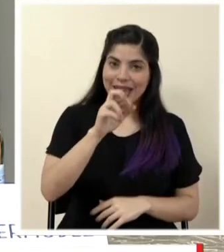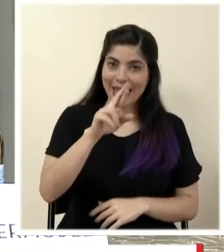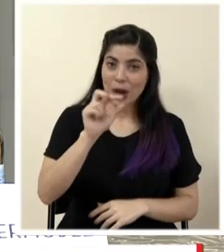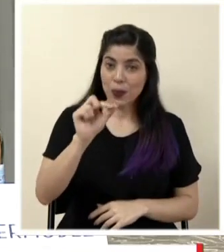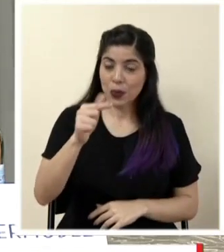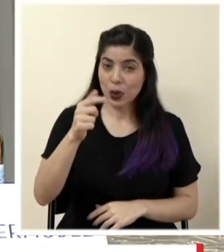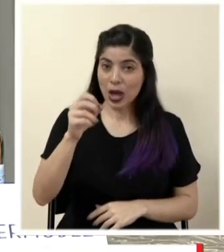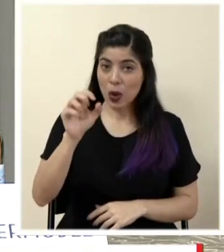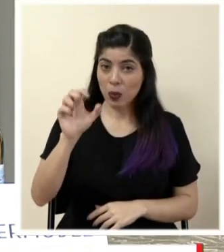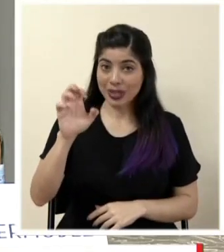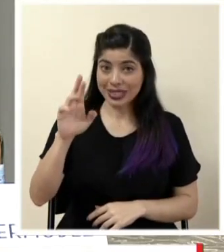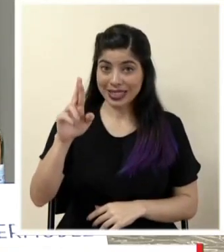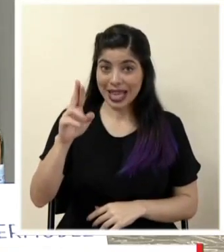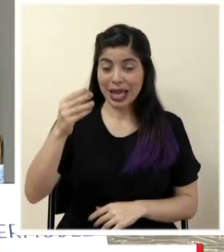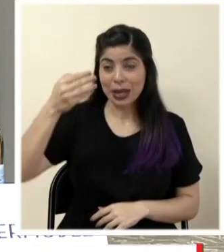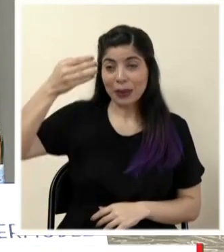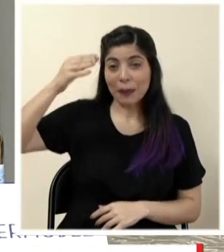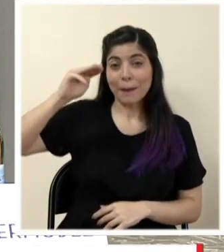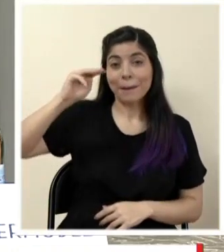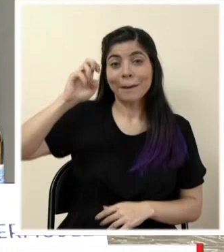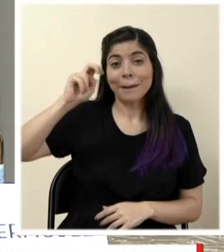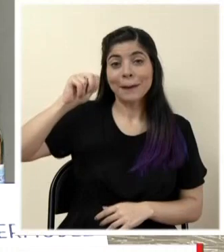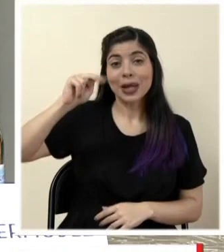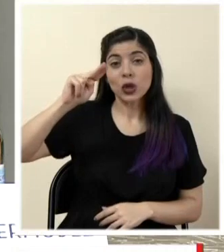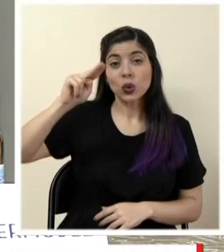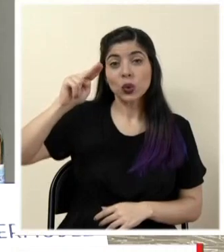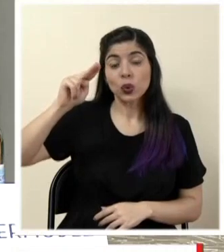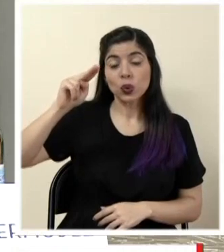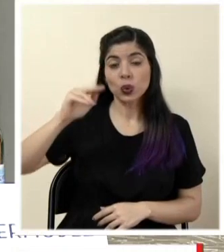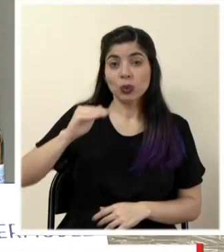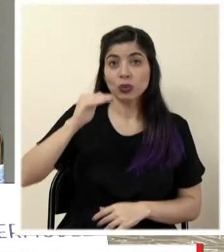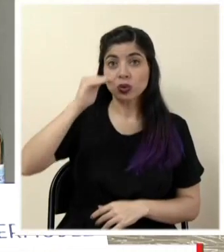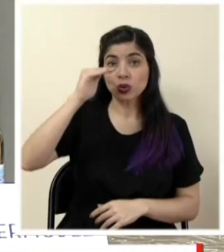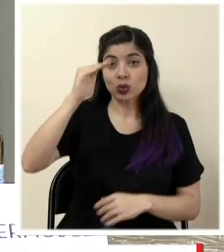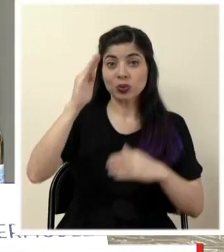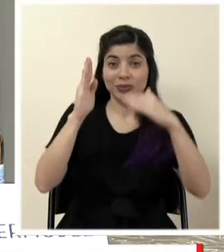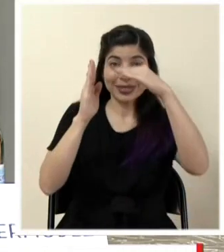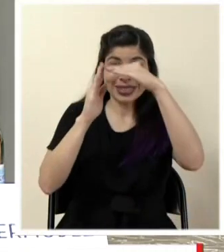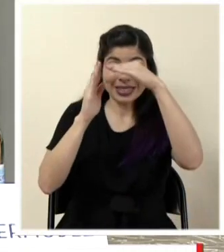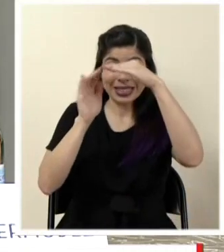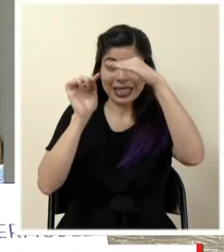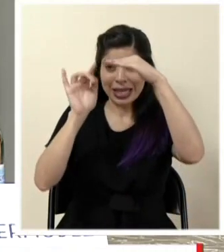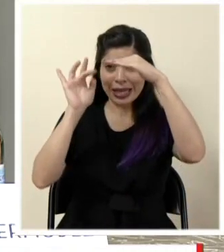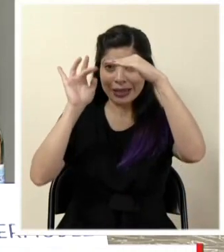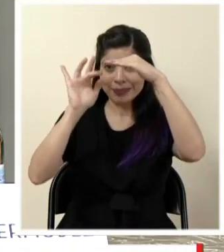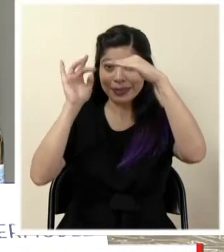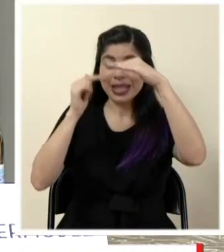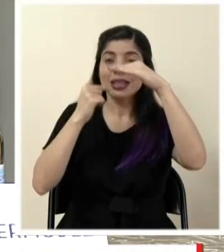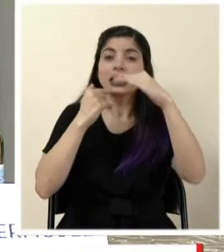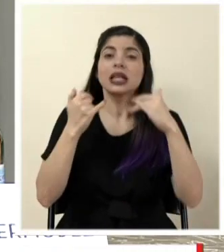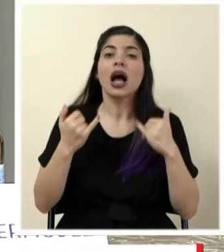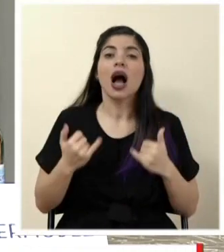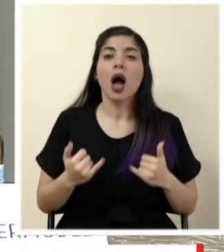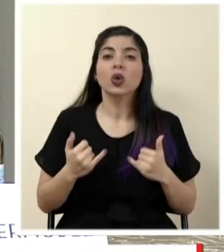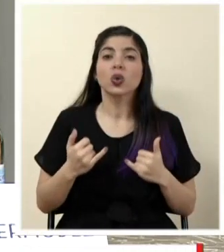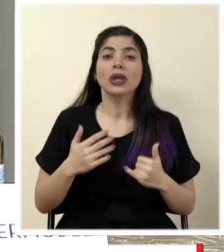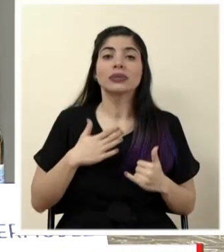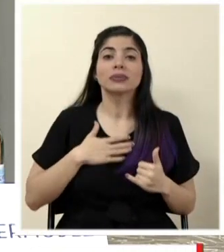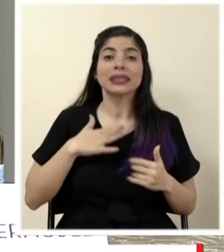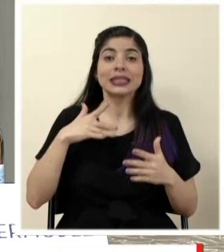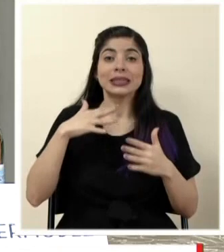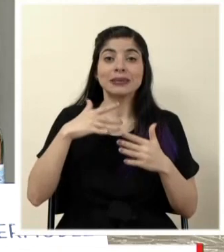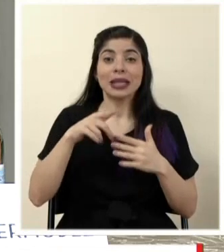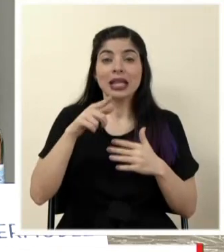proteger.go.cr, en el menú que encuentran en la esquina superior derecha, una opción que dice actualizar expediente. Eso